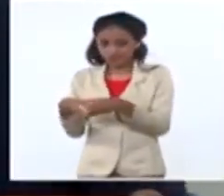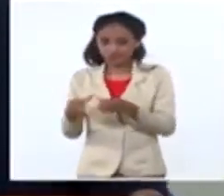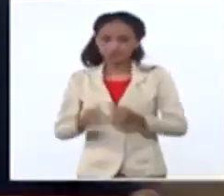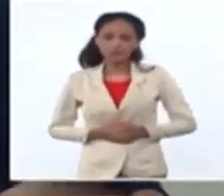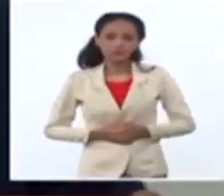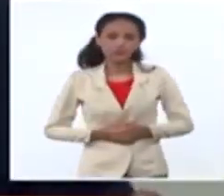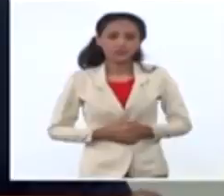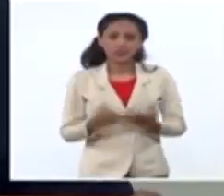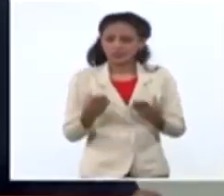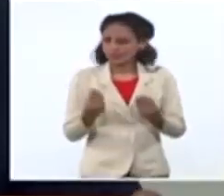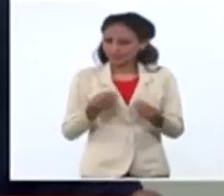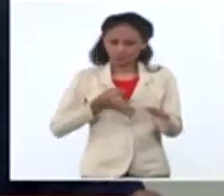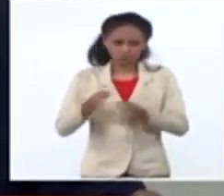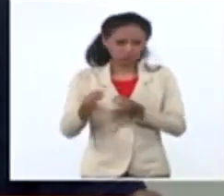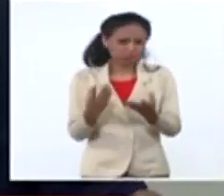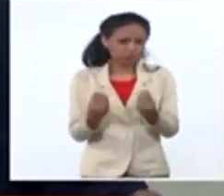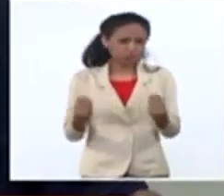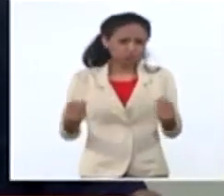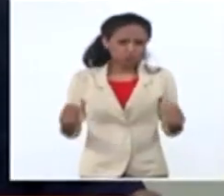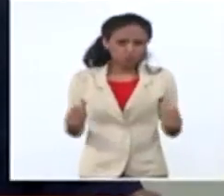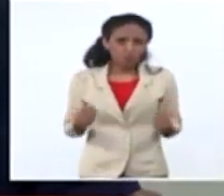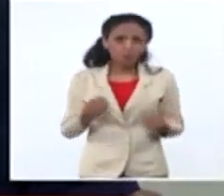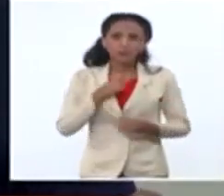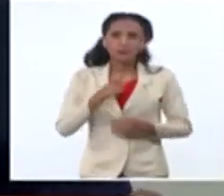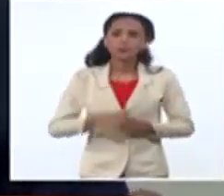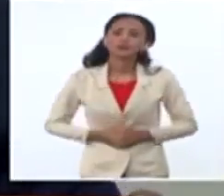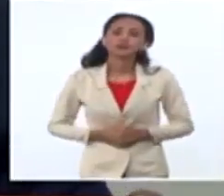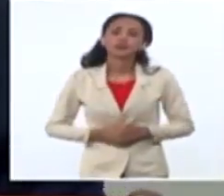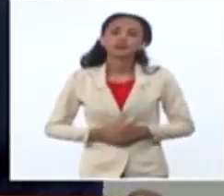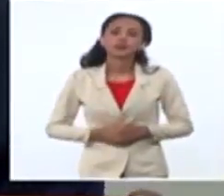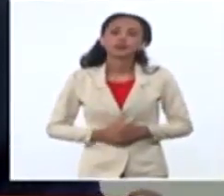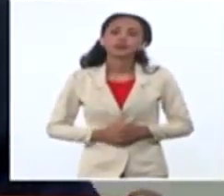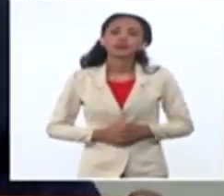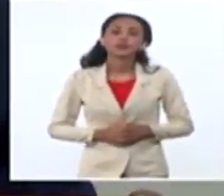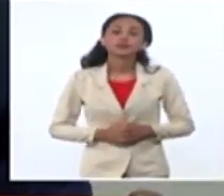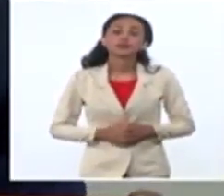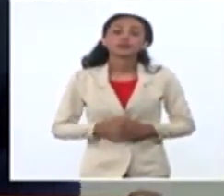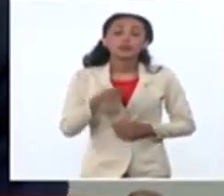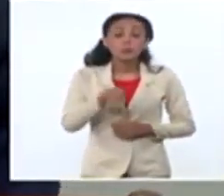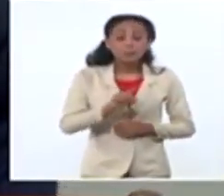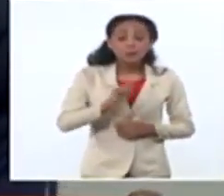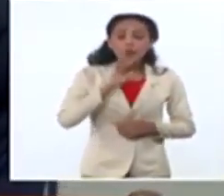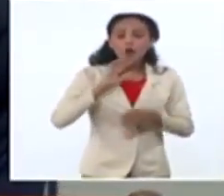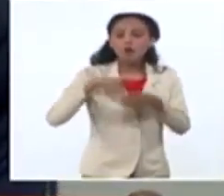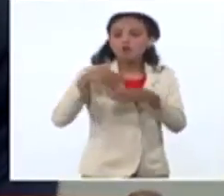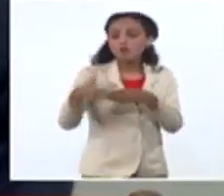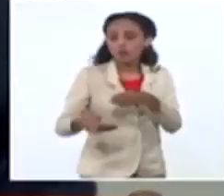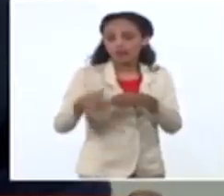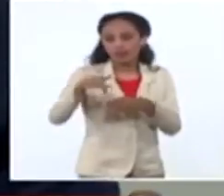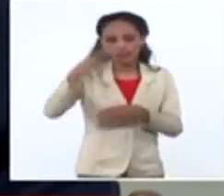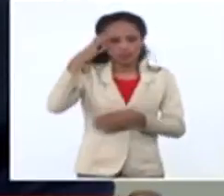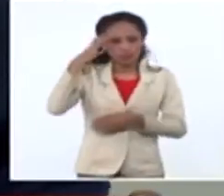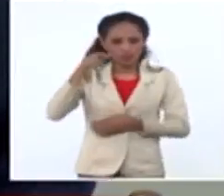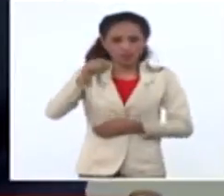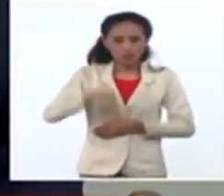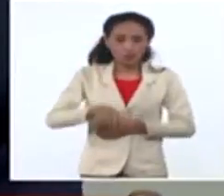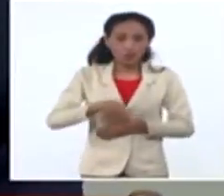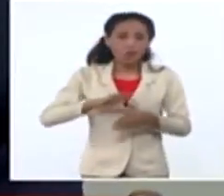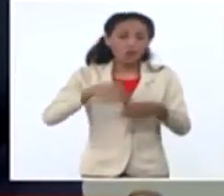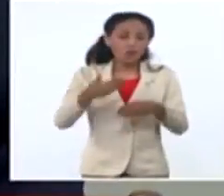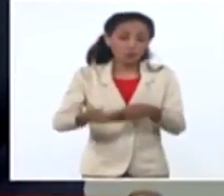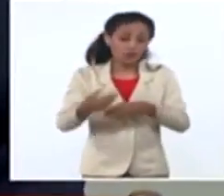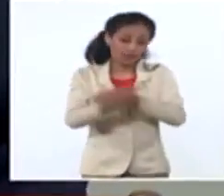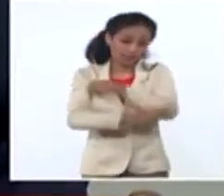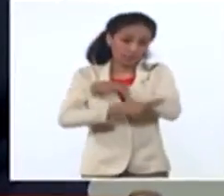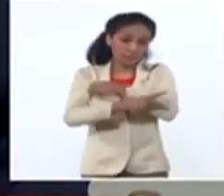sumamente activos como agentes externos de la provocación que organiza el gobierno de los Estados Unidos